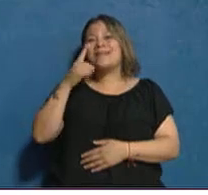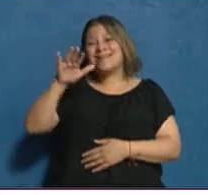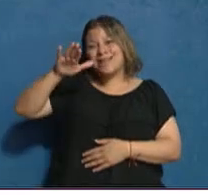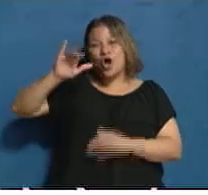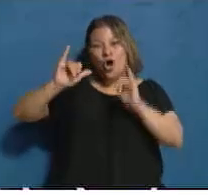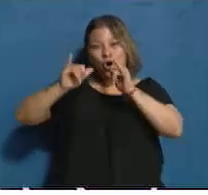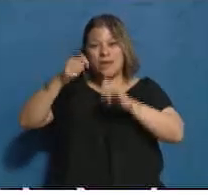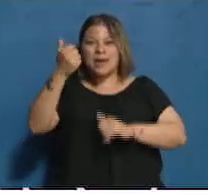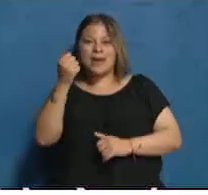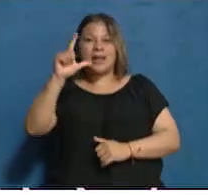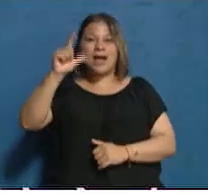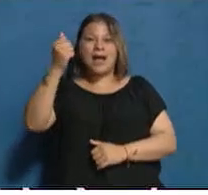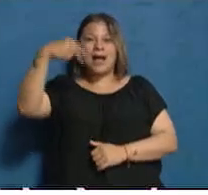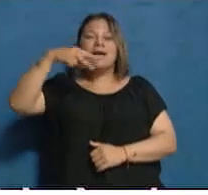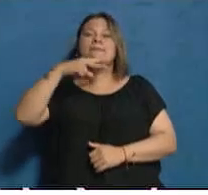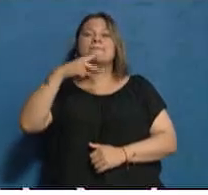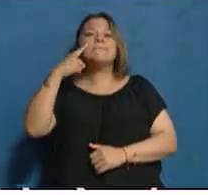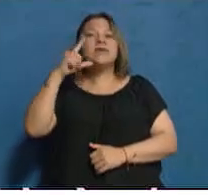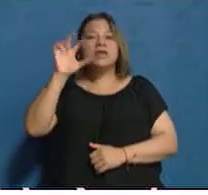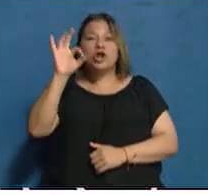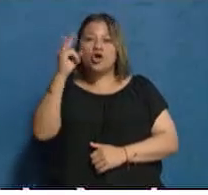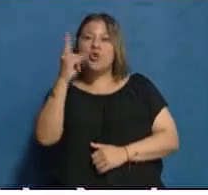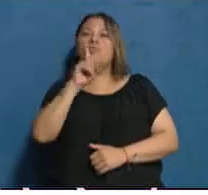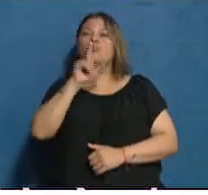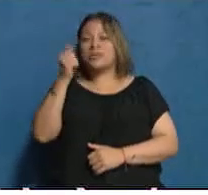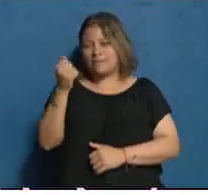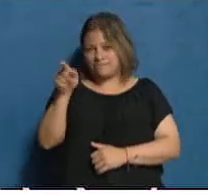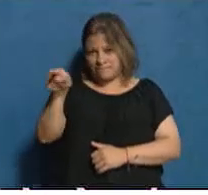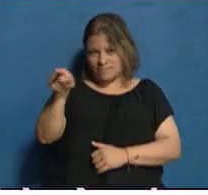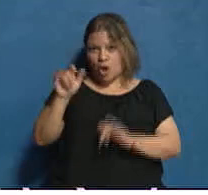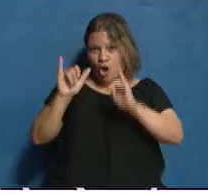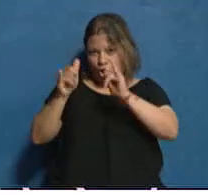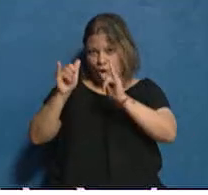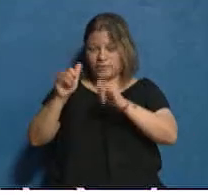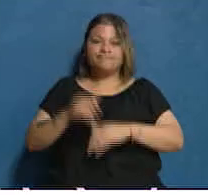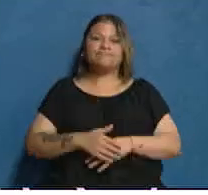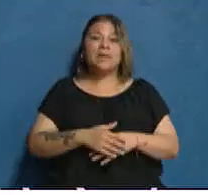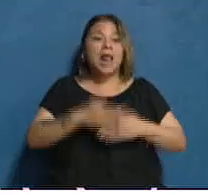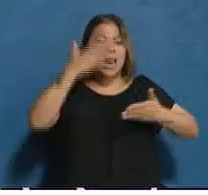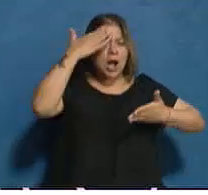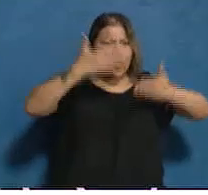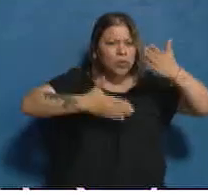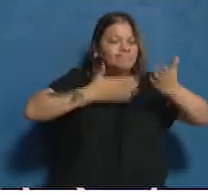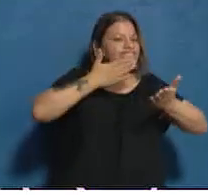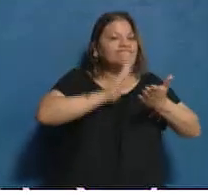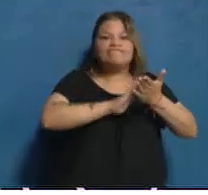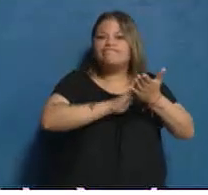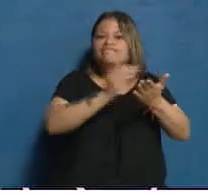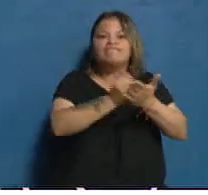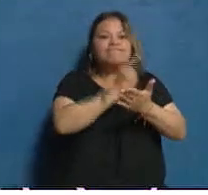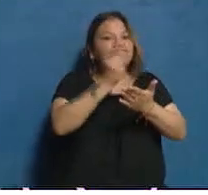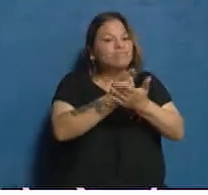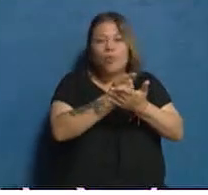es quizás uno de los paradigmáticos. No se comprobó o no lo comprobó la justicia o no lo